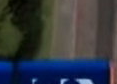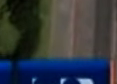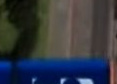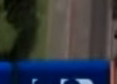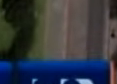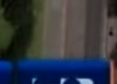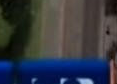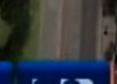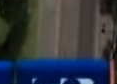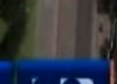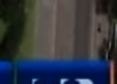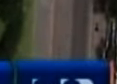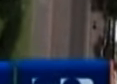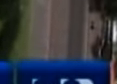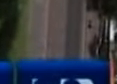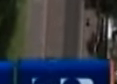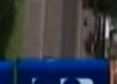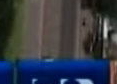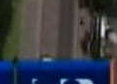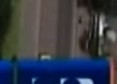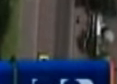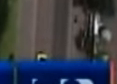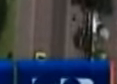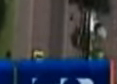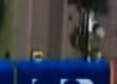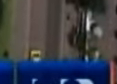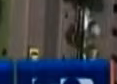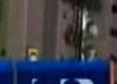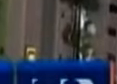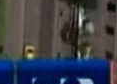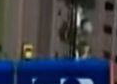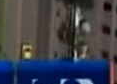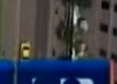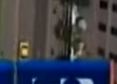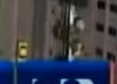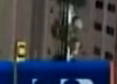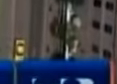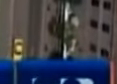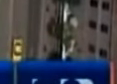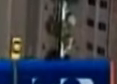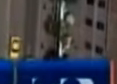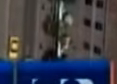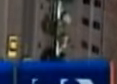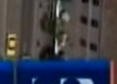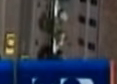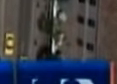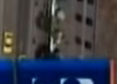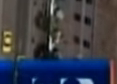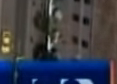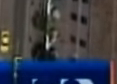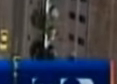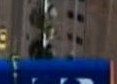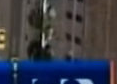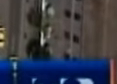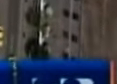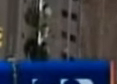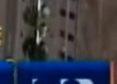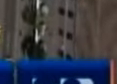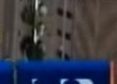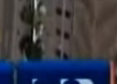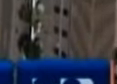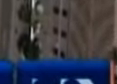la Iglesia de San Agustín y el edificio municipal. Otavalo ha sido declarada como capital intercultural del Ecuador por